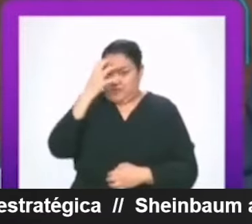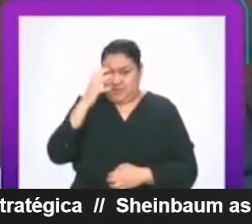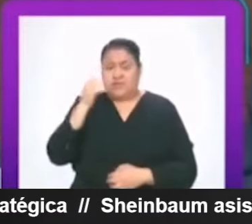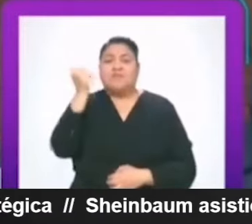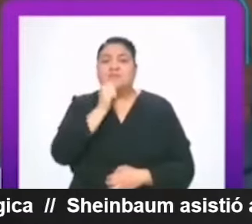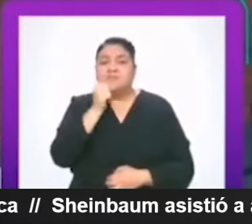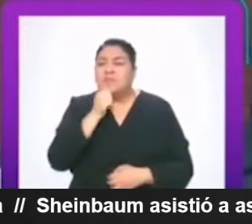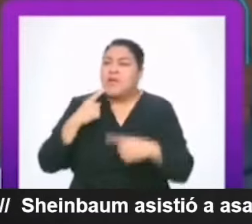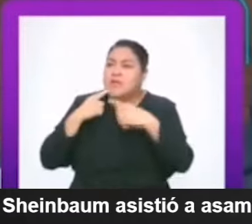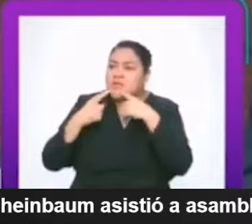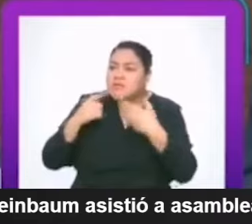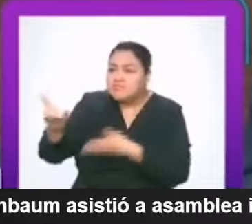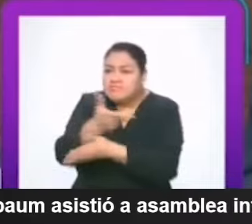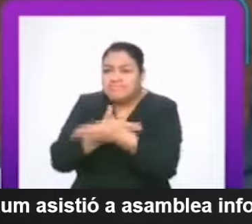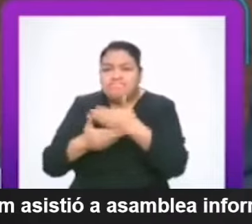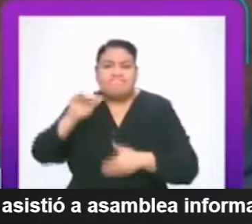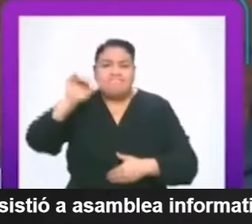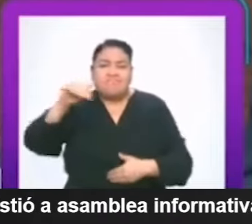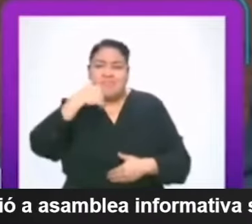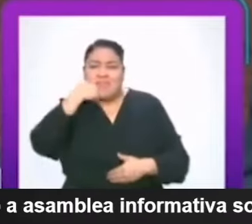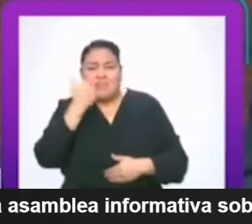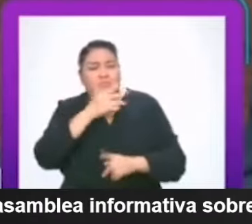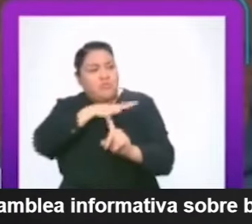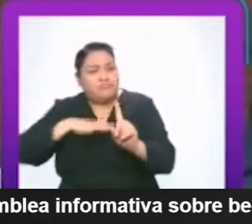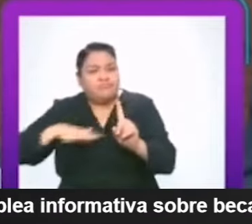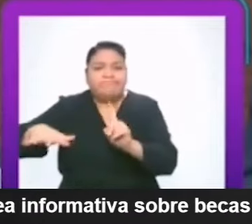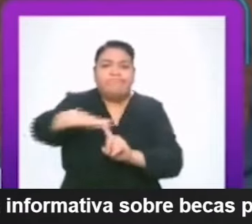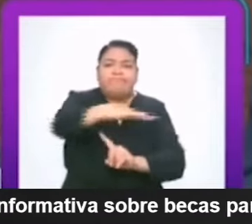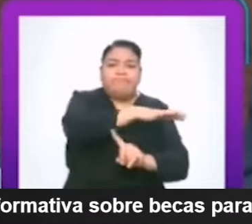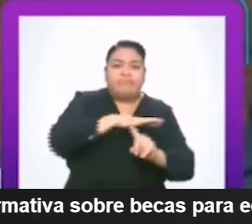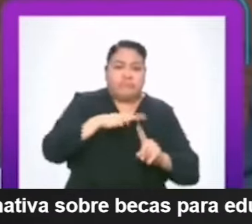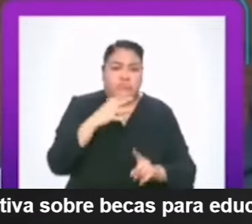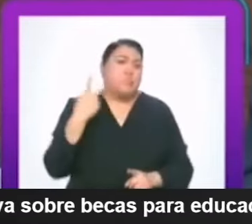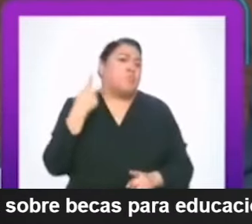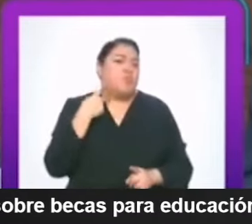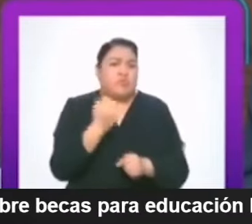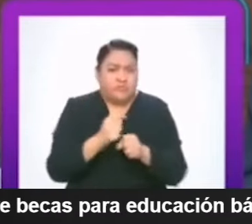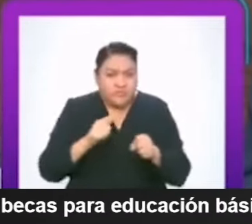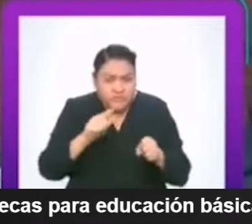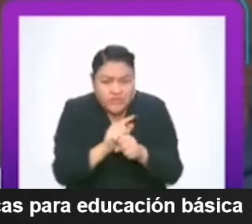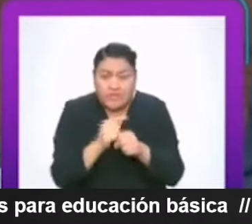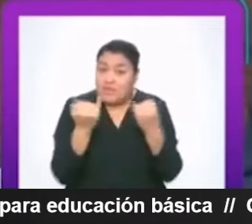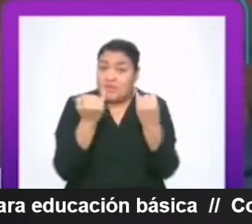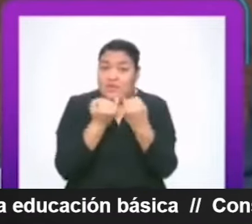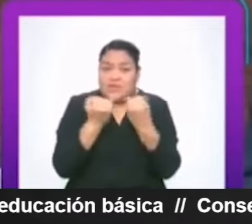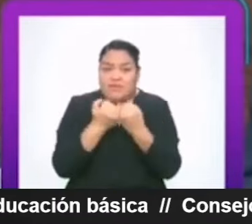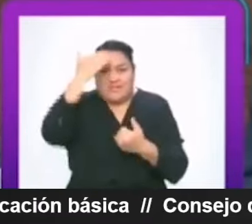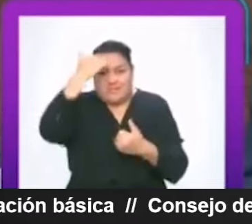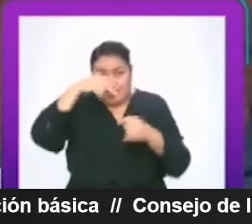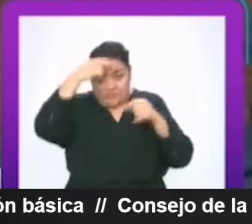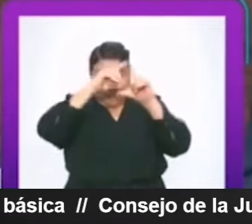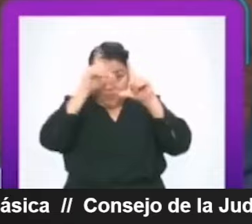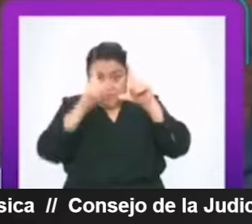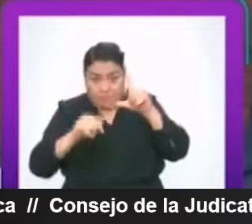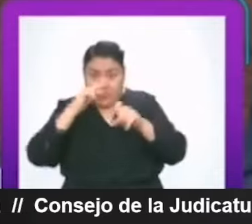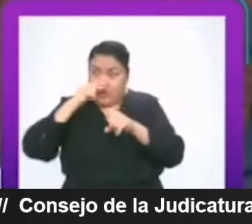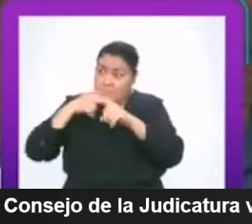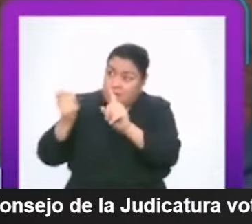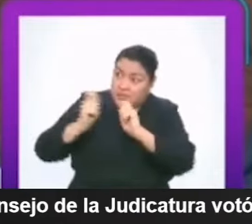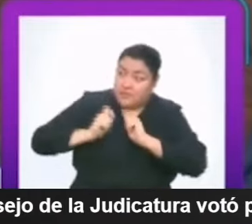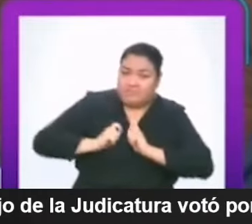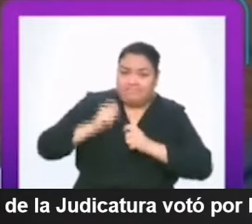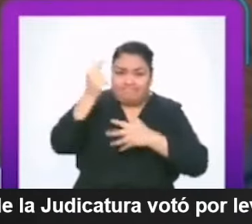objetividad, nos permita analizar el contexto social y político en que nos encontramos y a la luz de los desafíos nacionales y una agenda